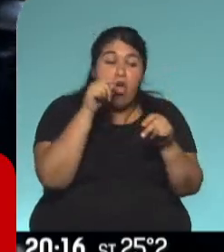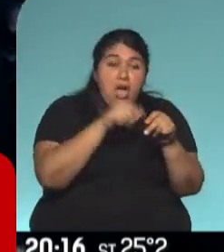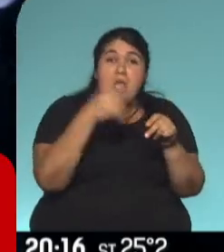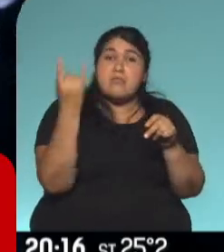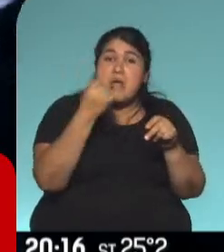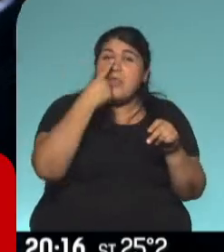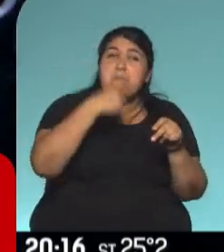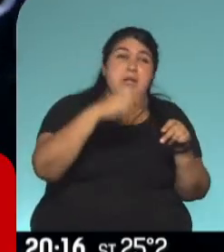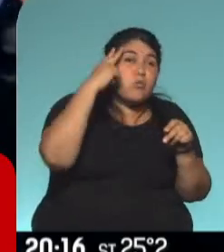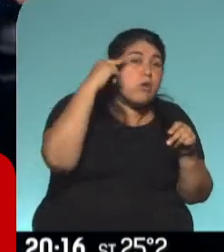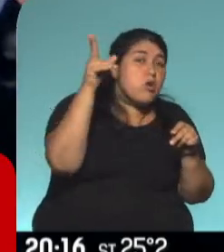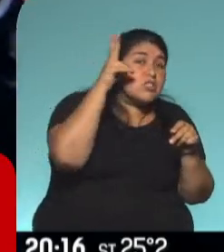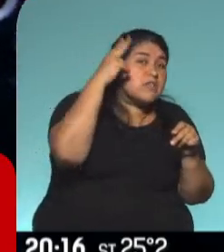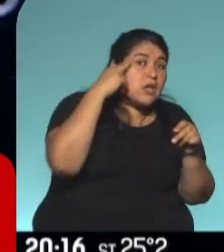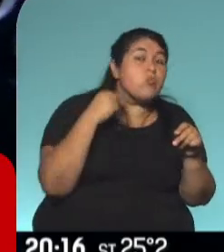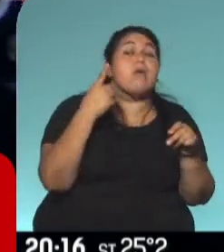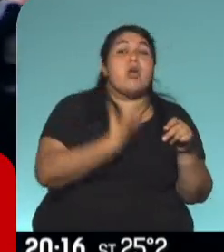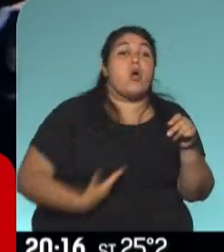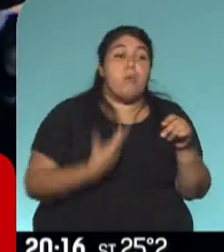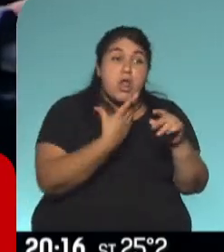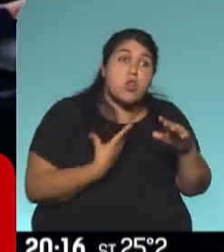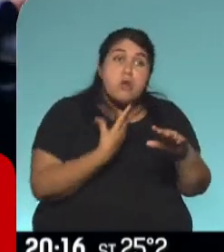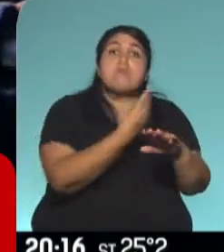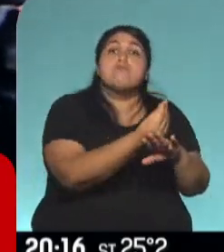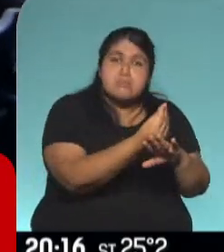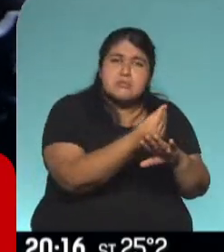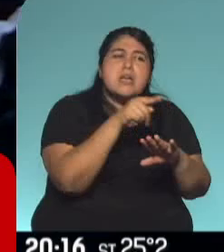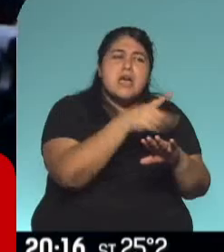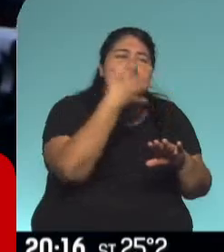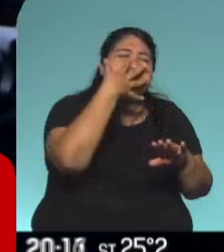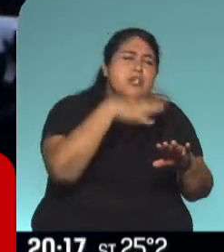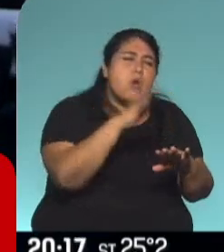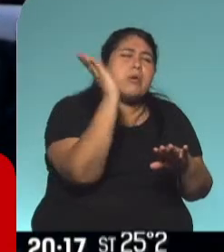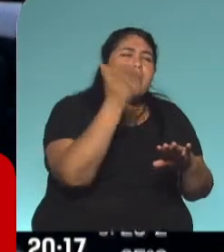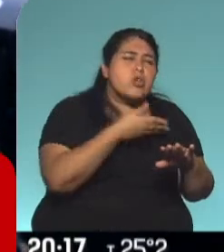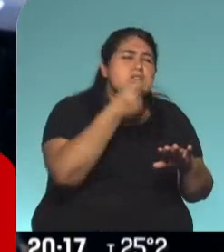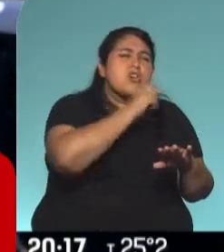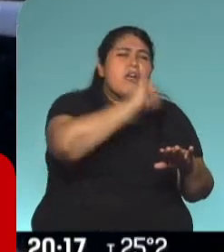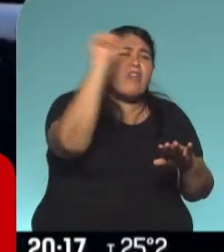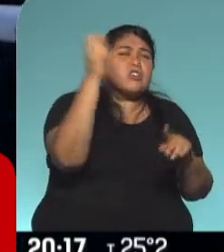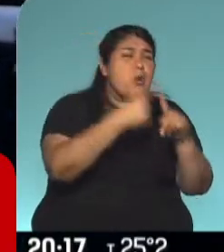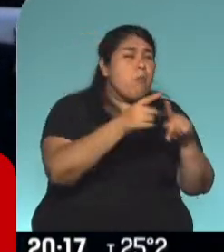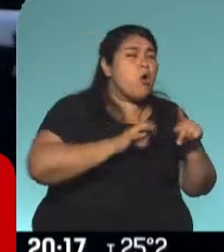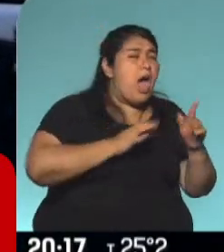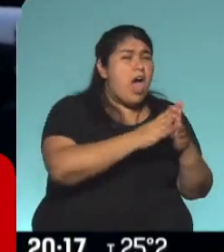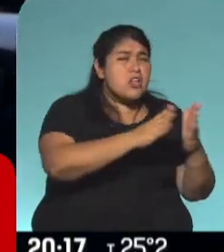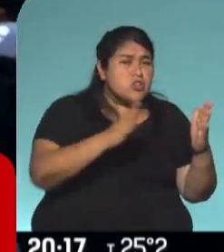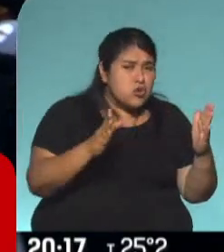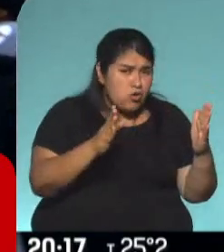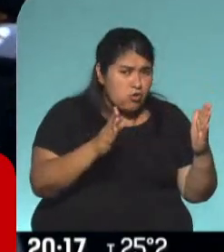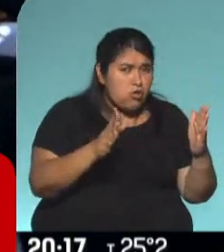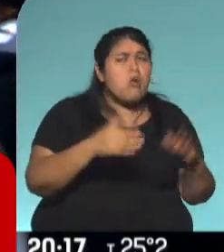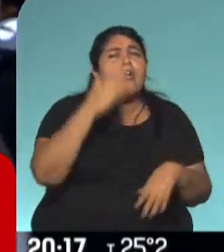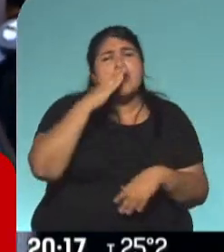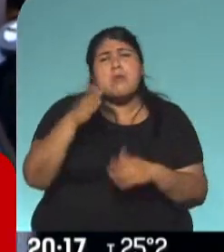de 1989 cuando asumió el gobierno con 5.000% de inflación anual y que vean los números